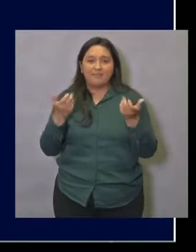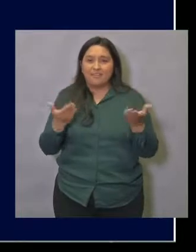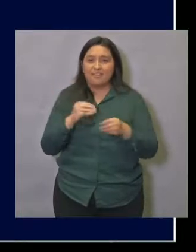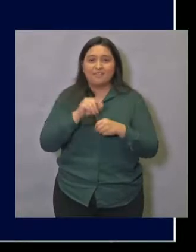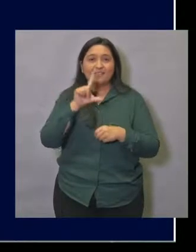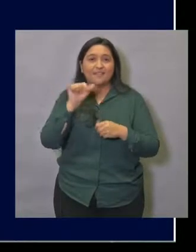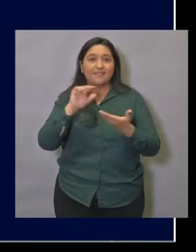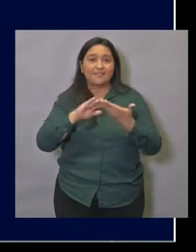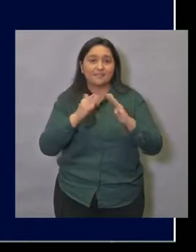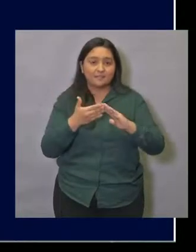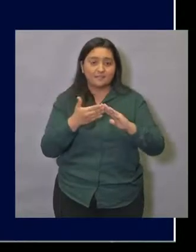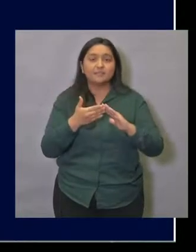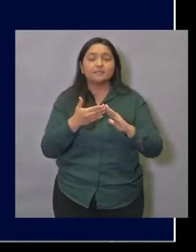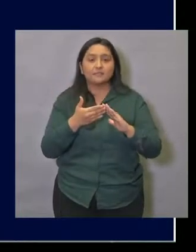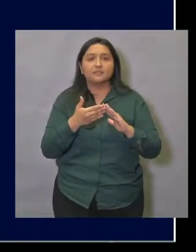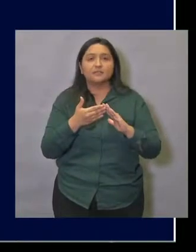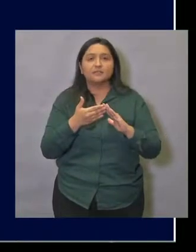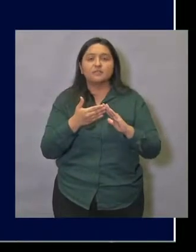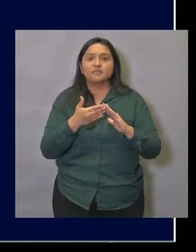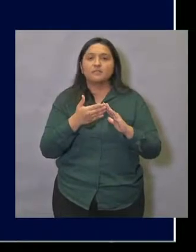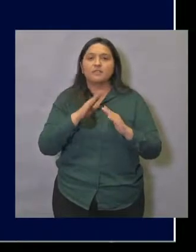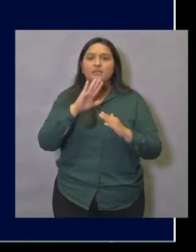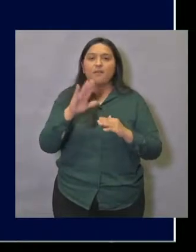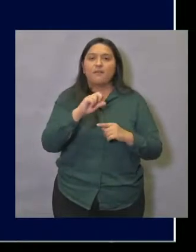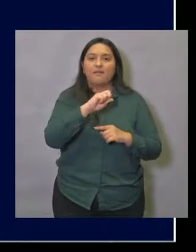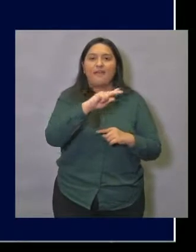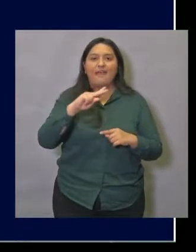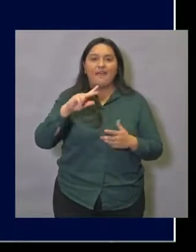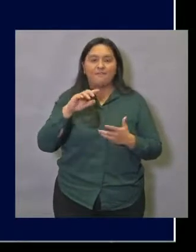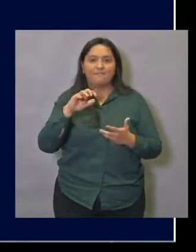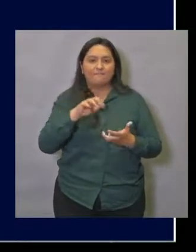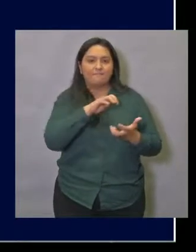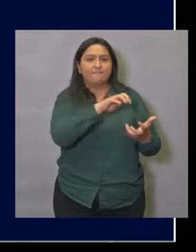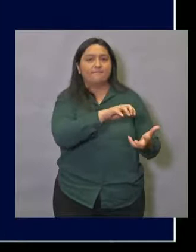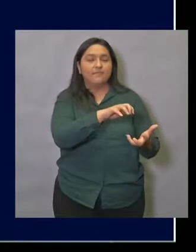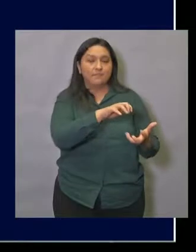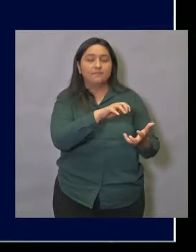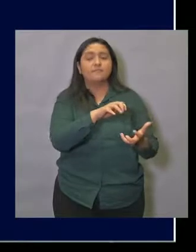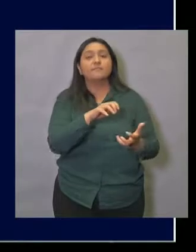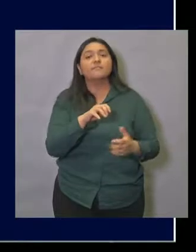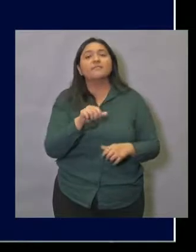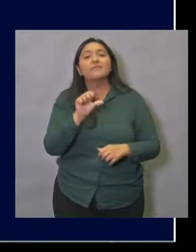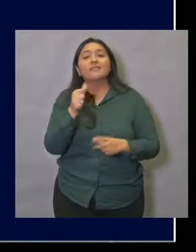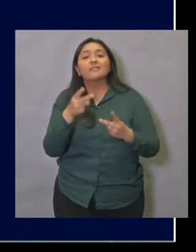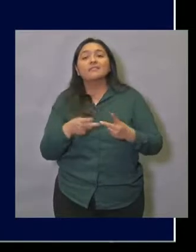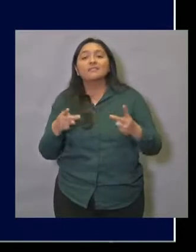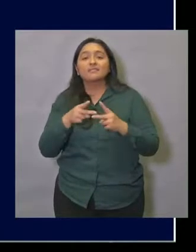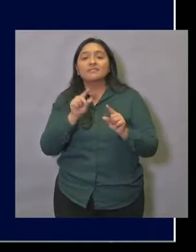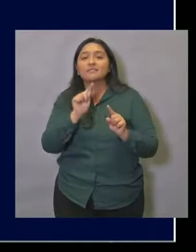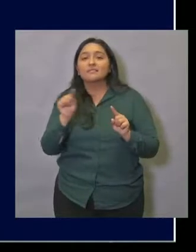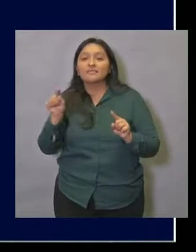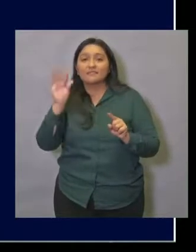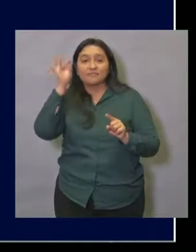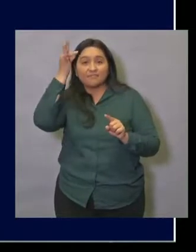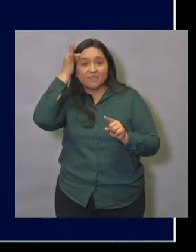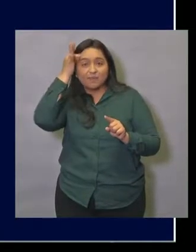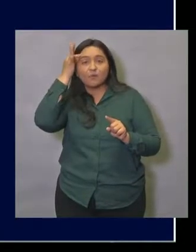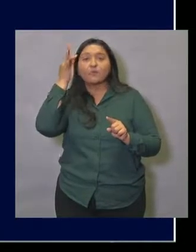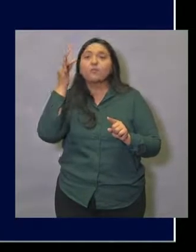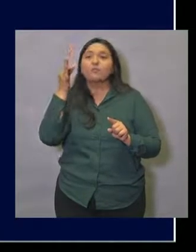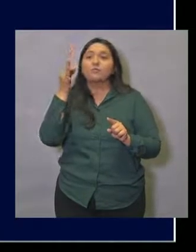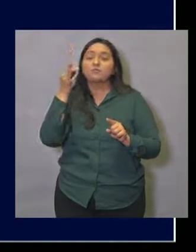Ángeles, recibieron la mitad de la asignación. Nuestros centros de salud calificados a nivel federal han recibido casi